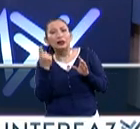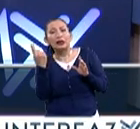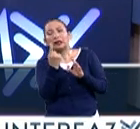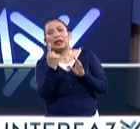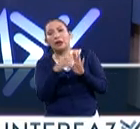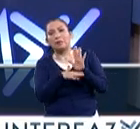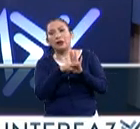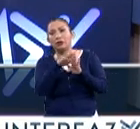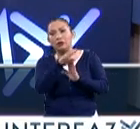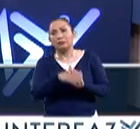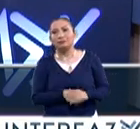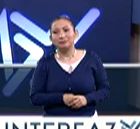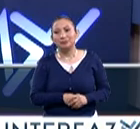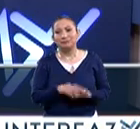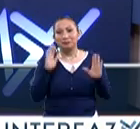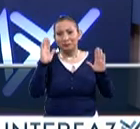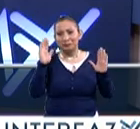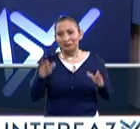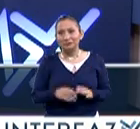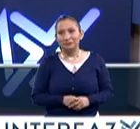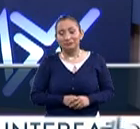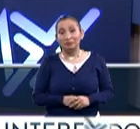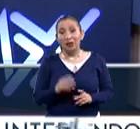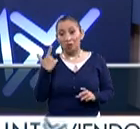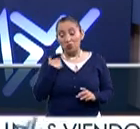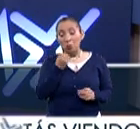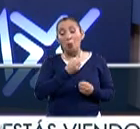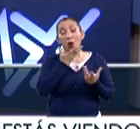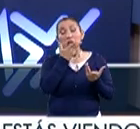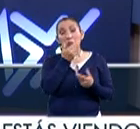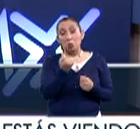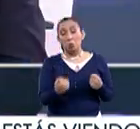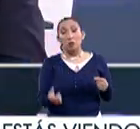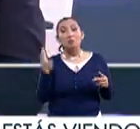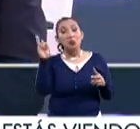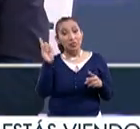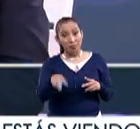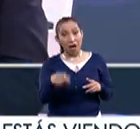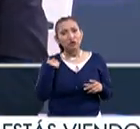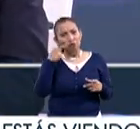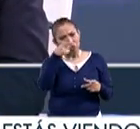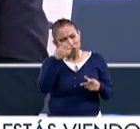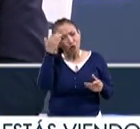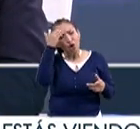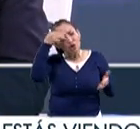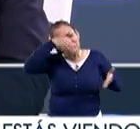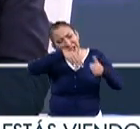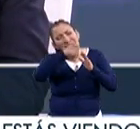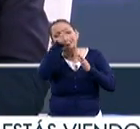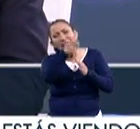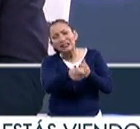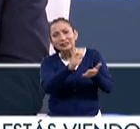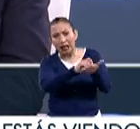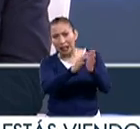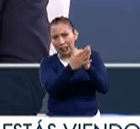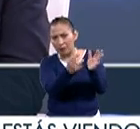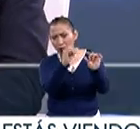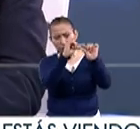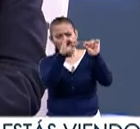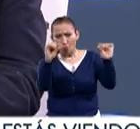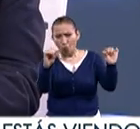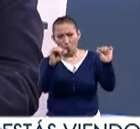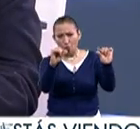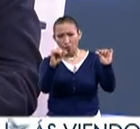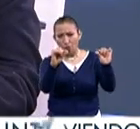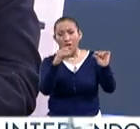que madura. No, es maravilloso. No, pues es maravilloso. Es un gran poeta que ojalá de verdad se acerquen, y particularmente a este librito, es muy